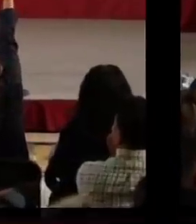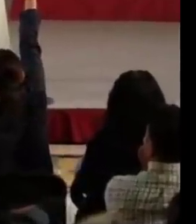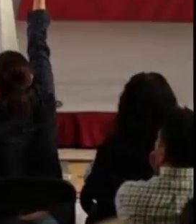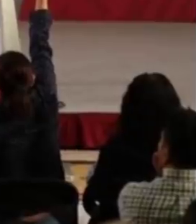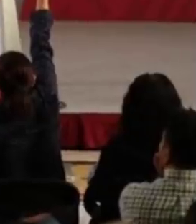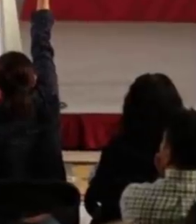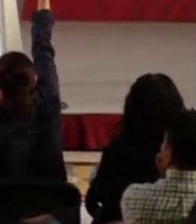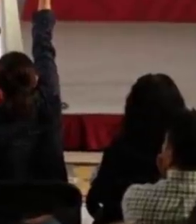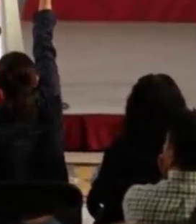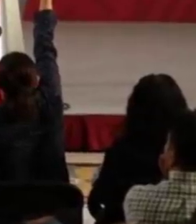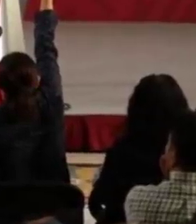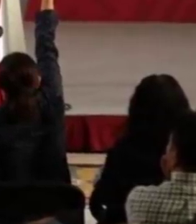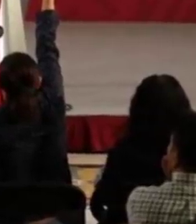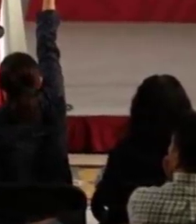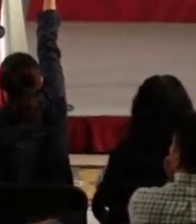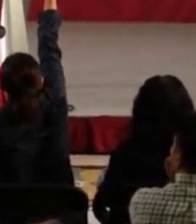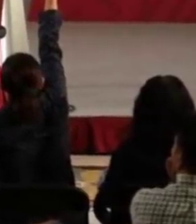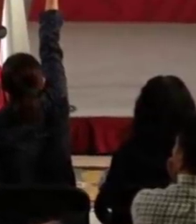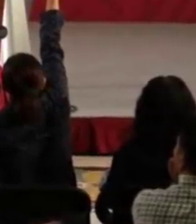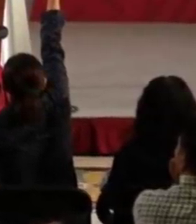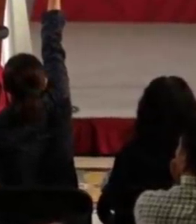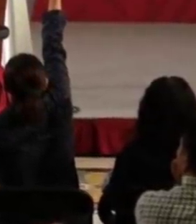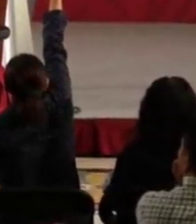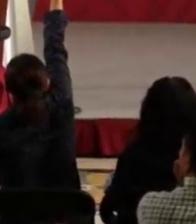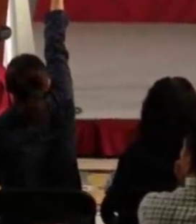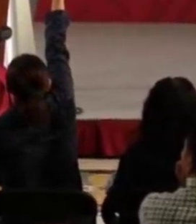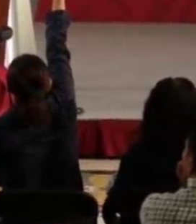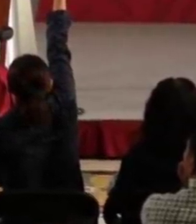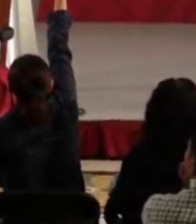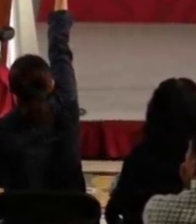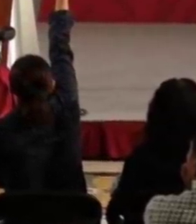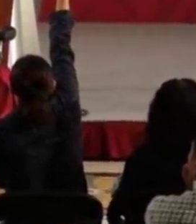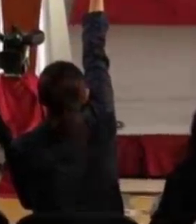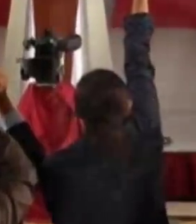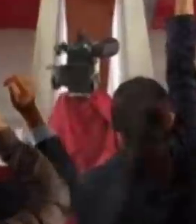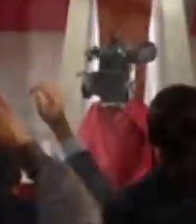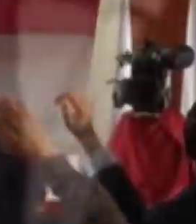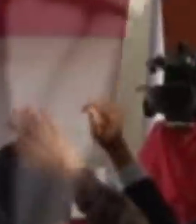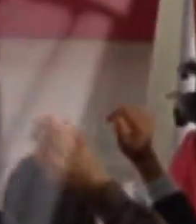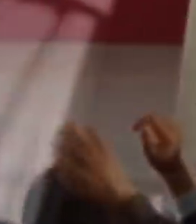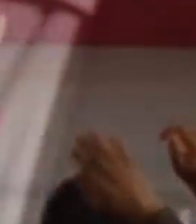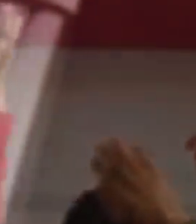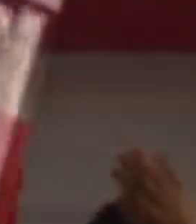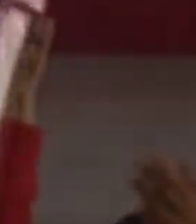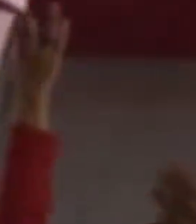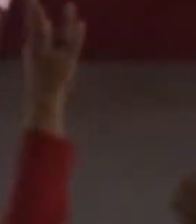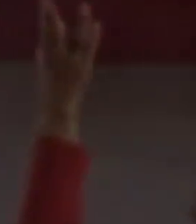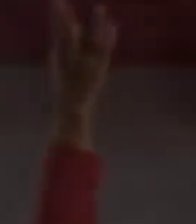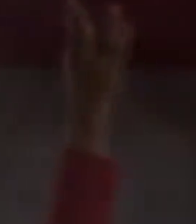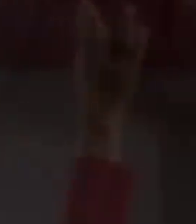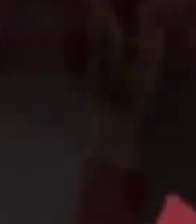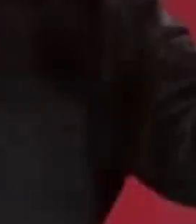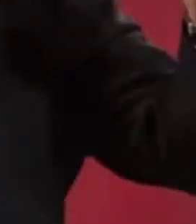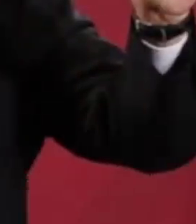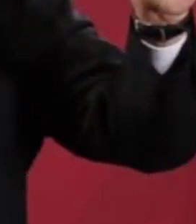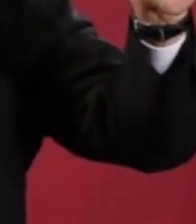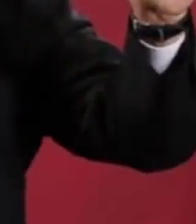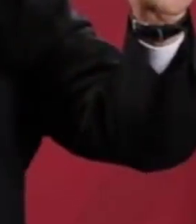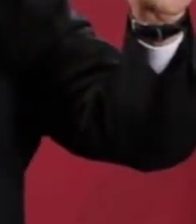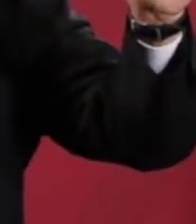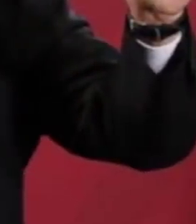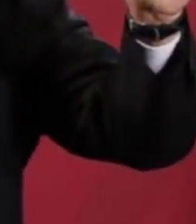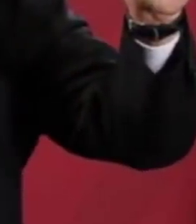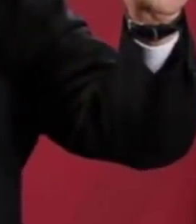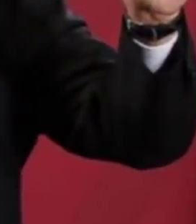soberano. Años atrás era totalmente diferente. Tristemente es así. Vamos a escuchar al presidente López